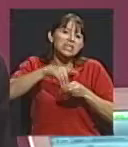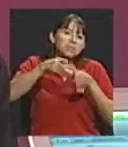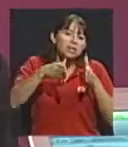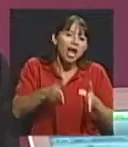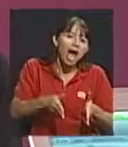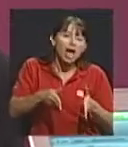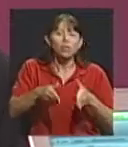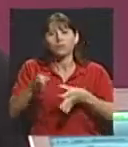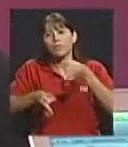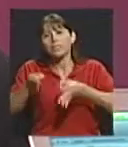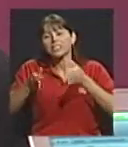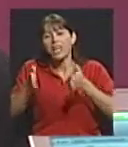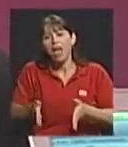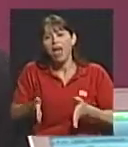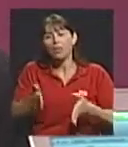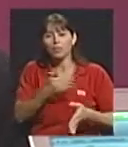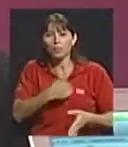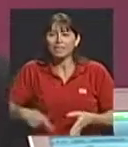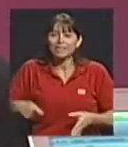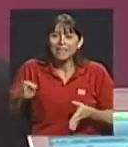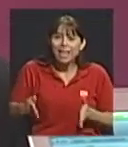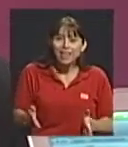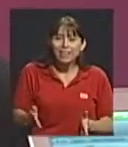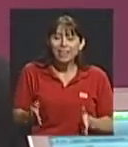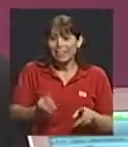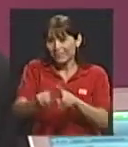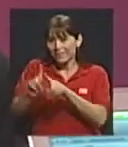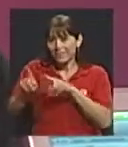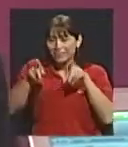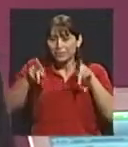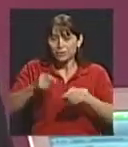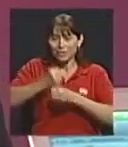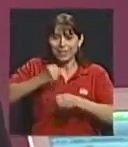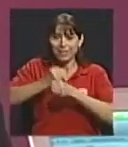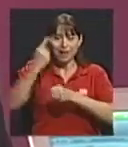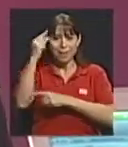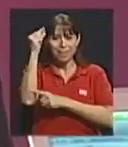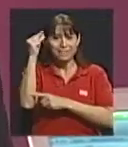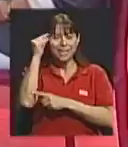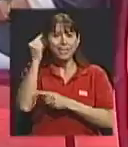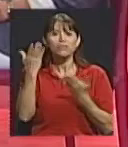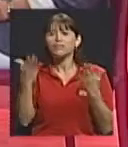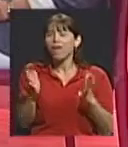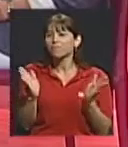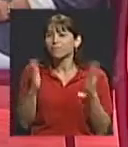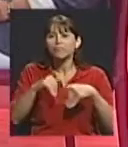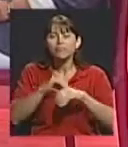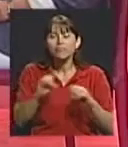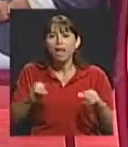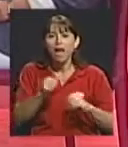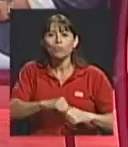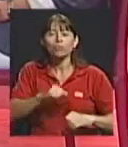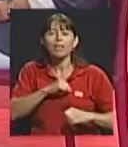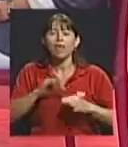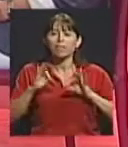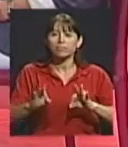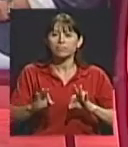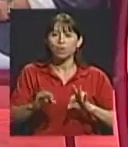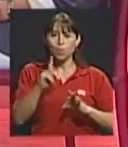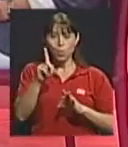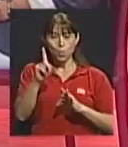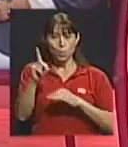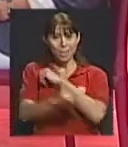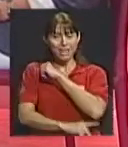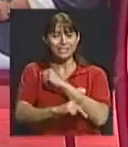República y y y demás personas que trabajan para el Estado han perdido autoridad y legitimidad un estado ingobernable es